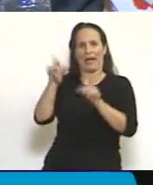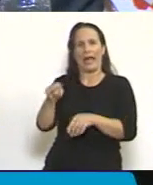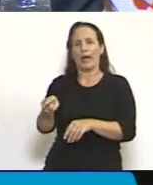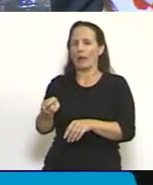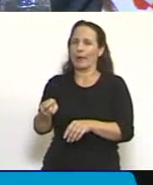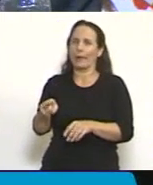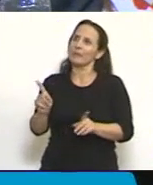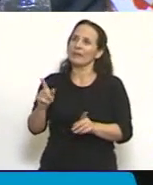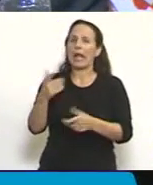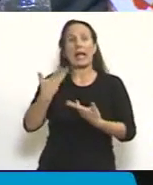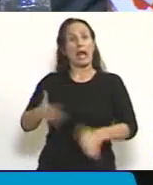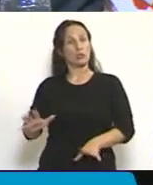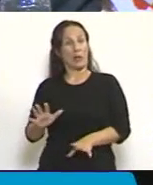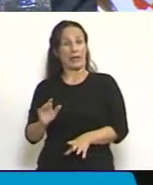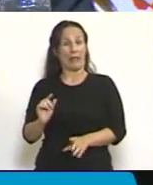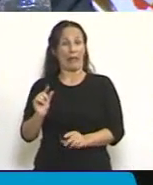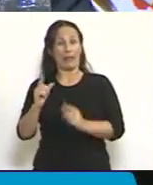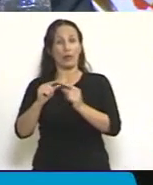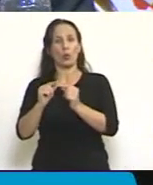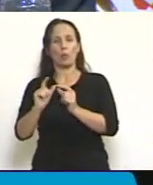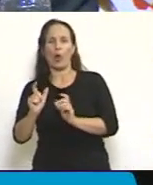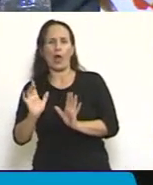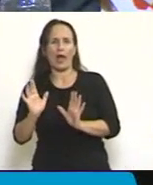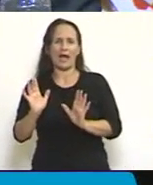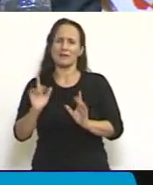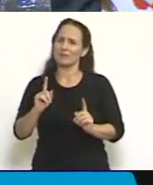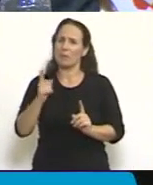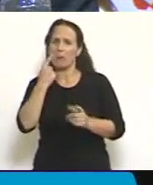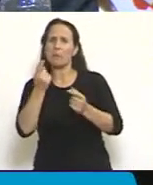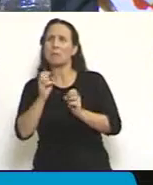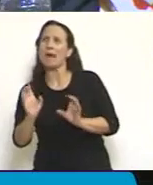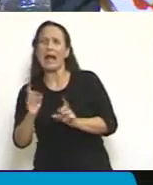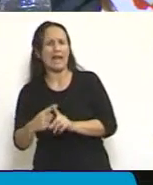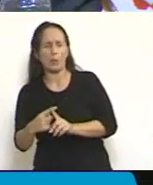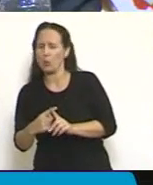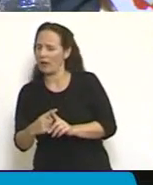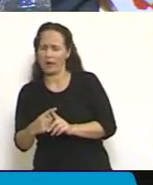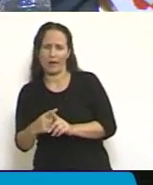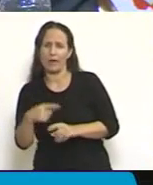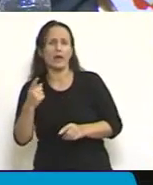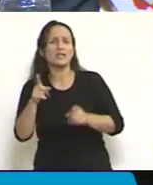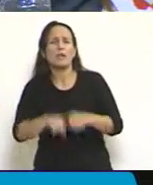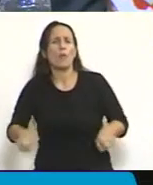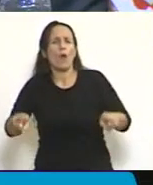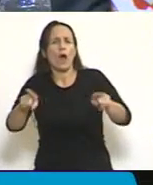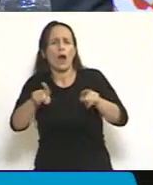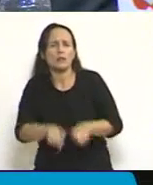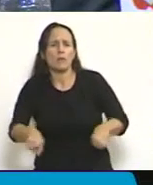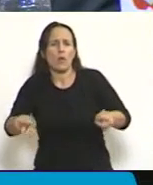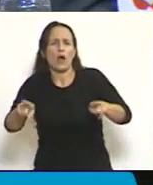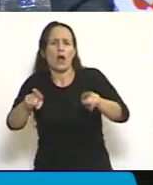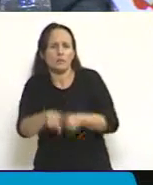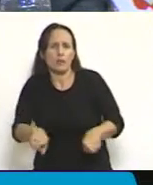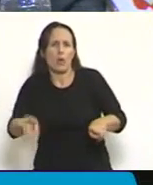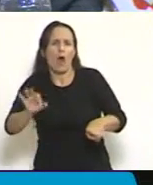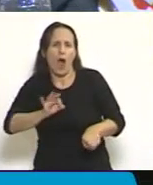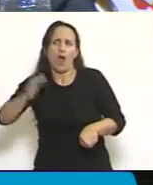se compadeció con las previsiones que había formulado el Poder Ejecutivo en ese